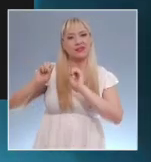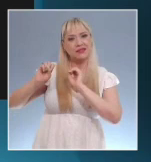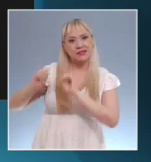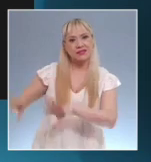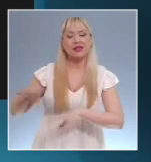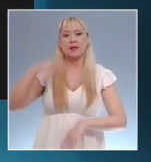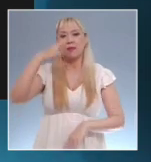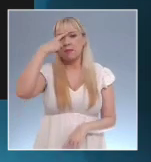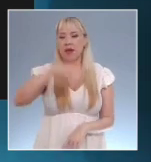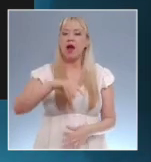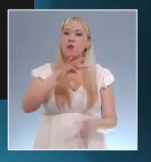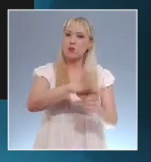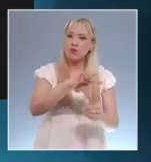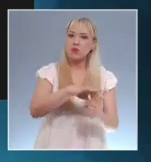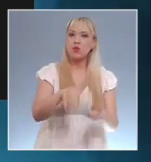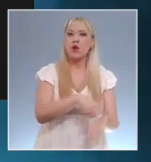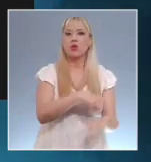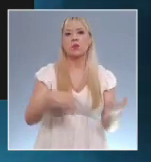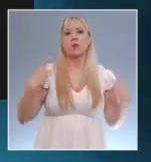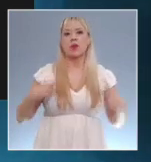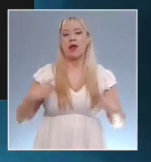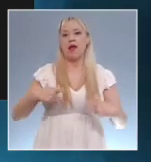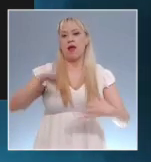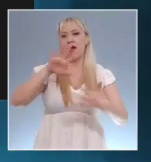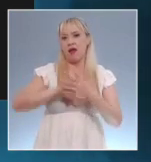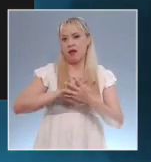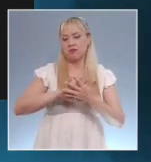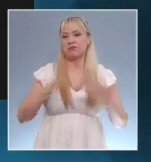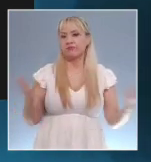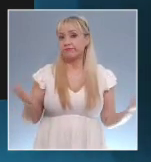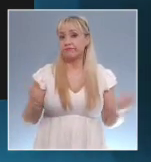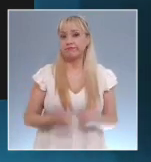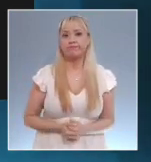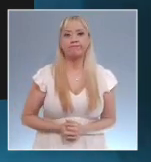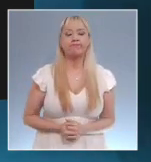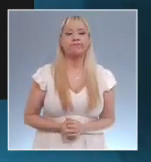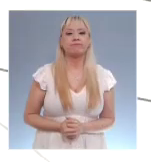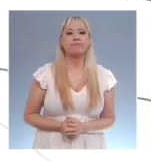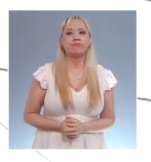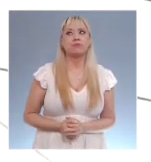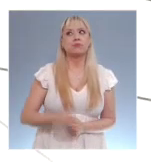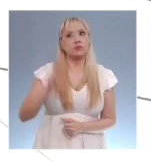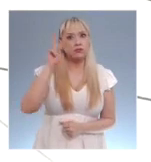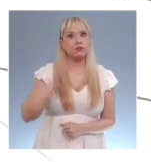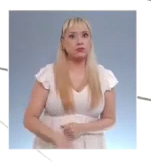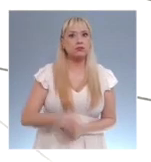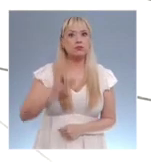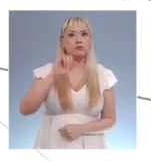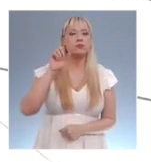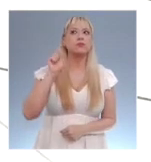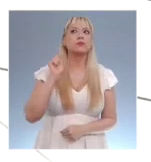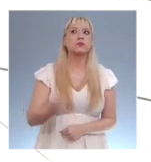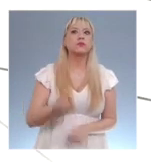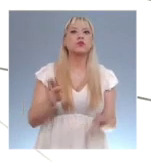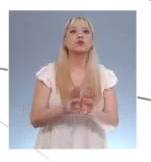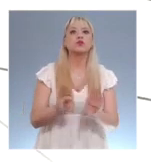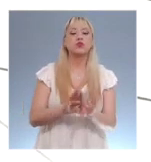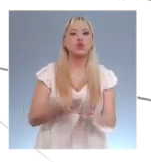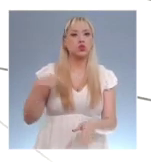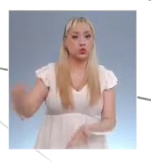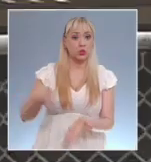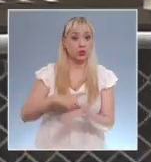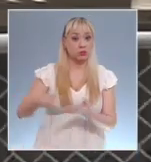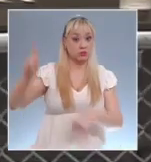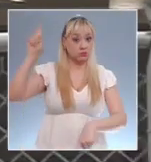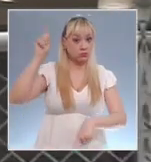Sala Superior del Tribunal Electoral sobre la restitución de los derechos políticos y de participación ciudadana de personas en prisión